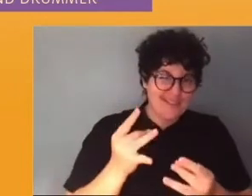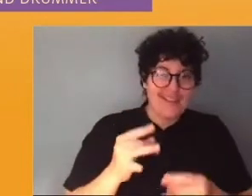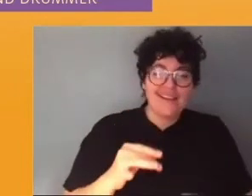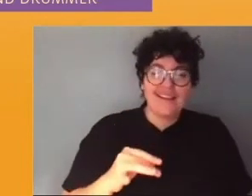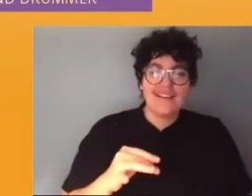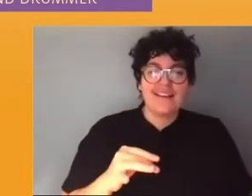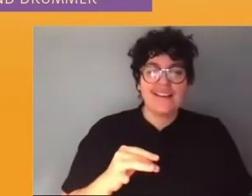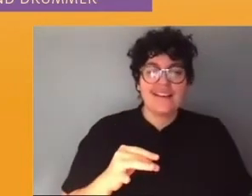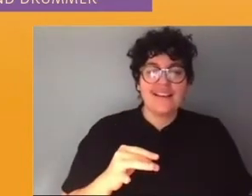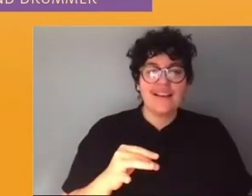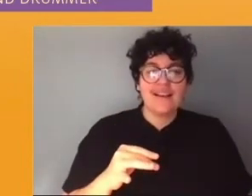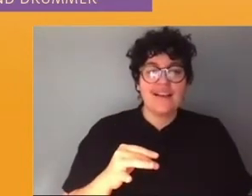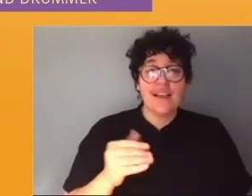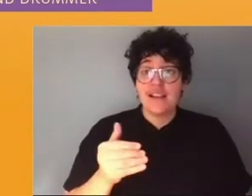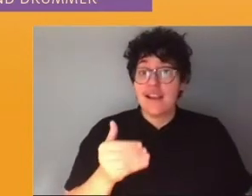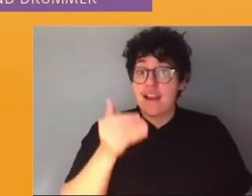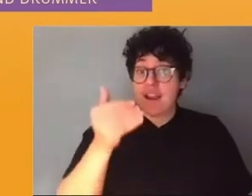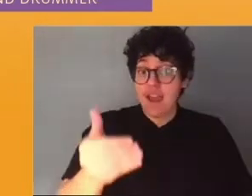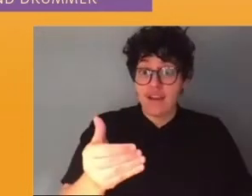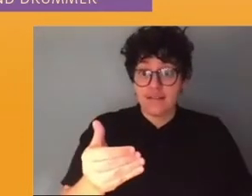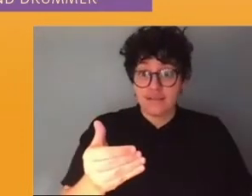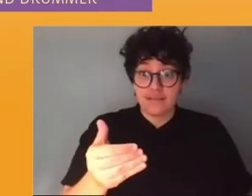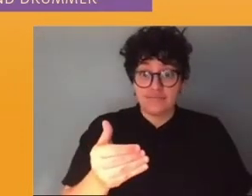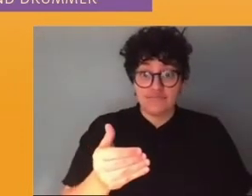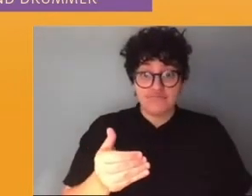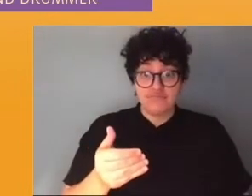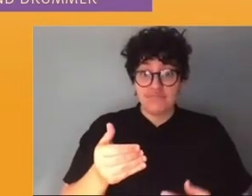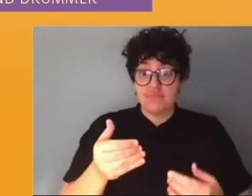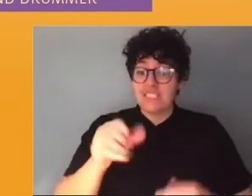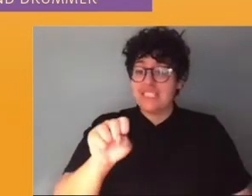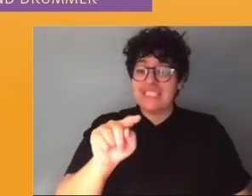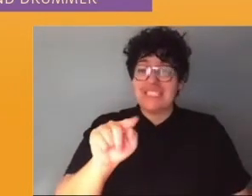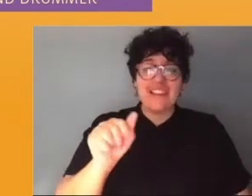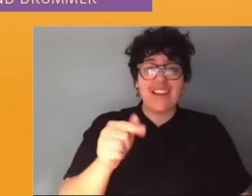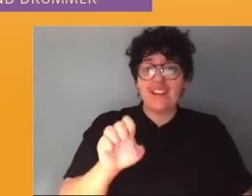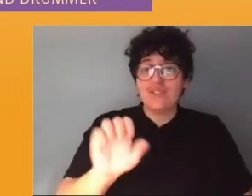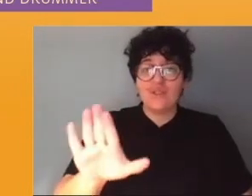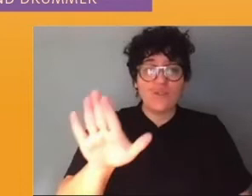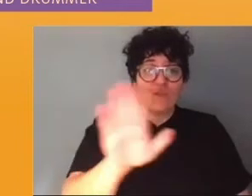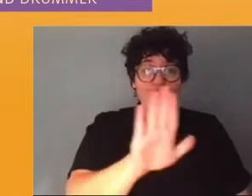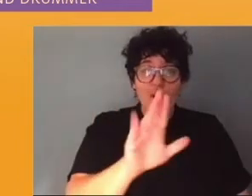más emocionante para ustedes de los siguientes pasos o etapas de su danza?